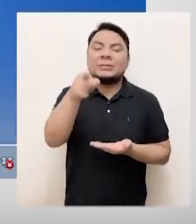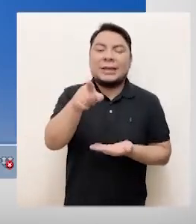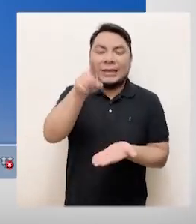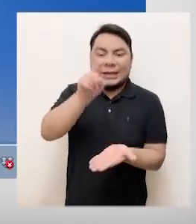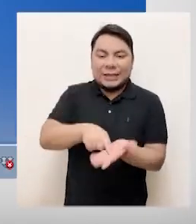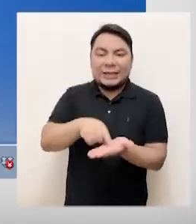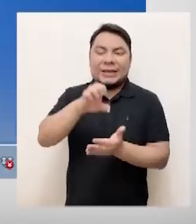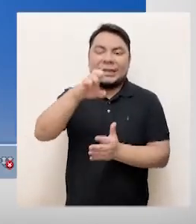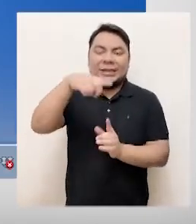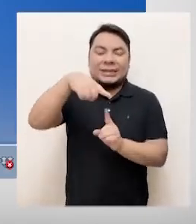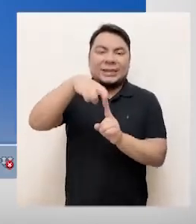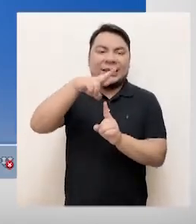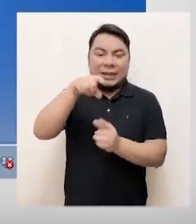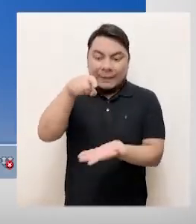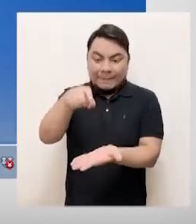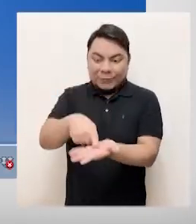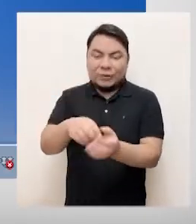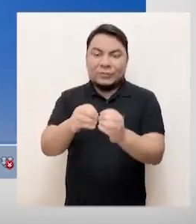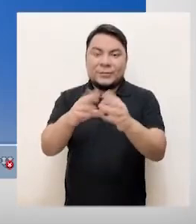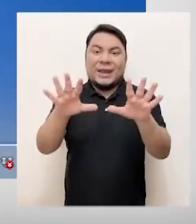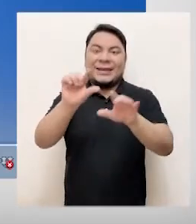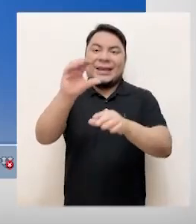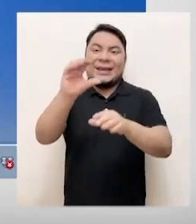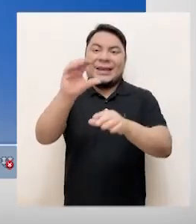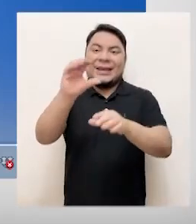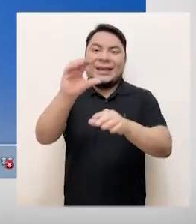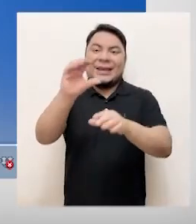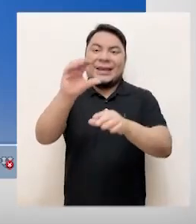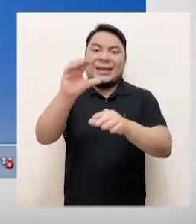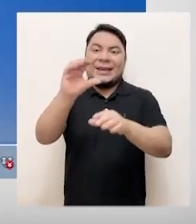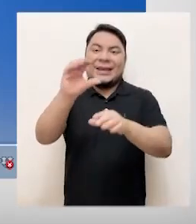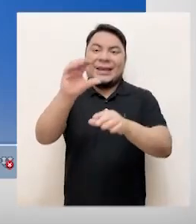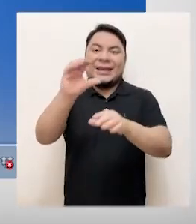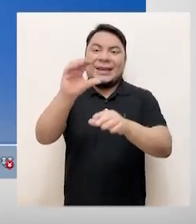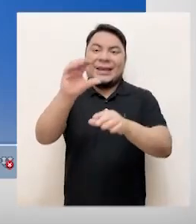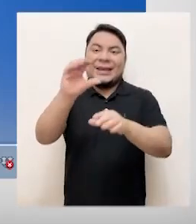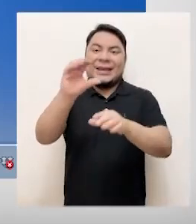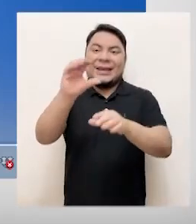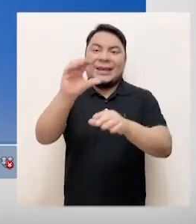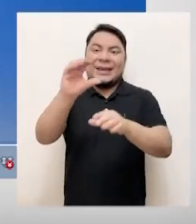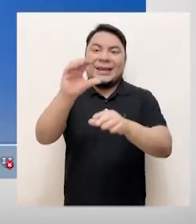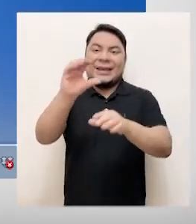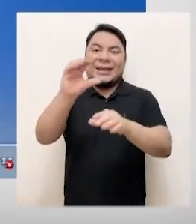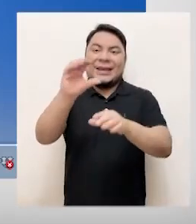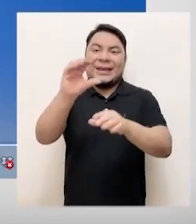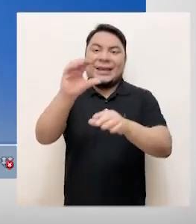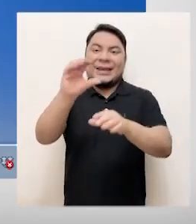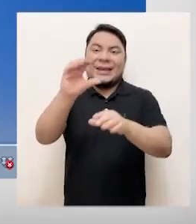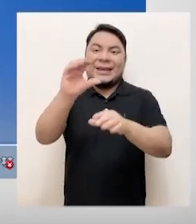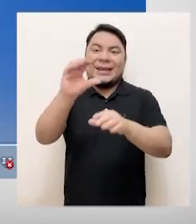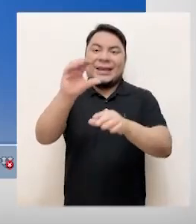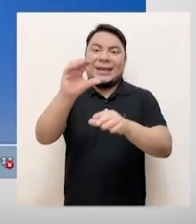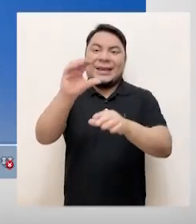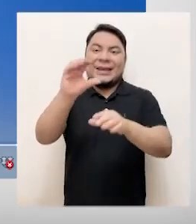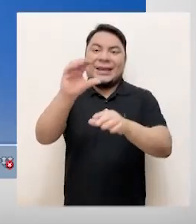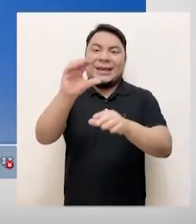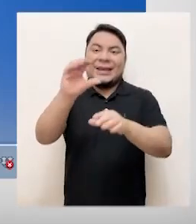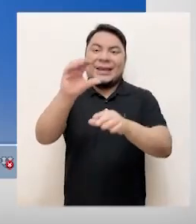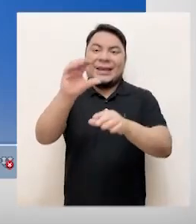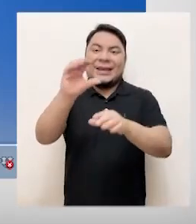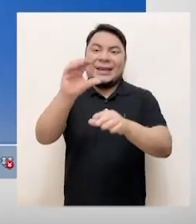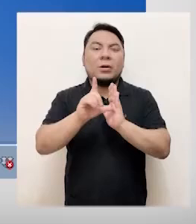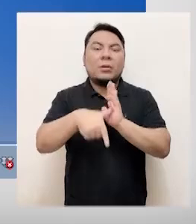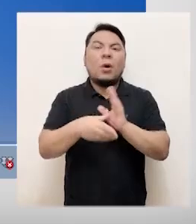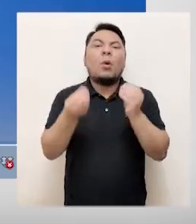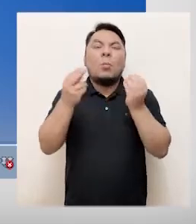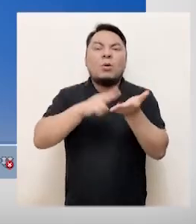Luego teclee Enter. Hasta aquí hemos creado una carpeta de Windows. Ahora aprenderemos a abrirla